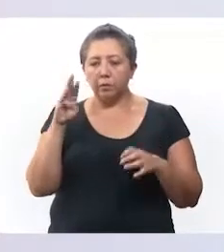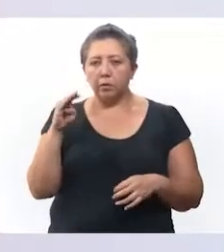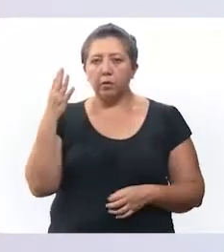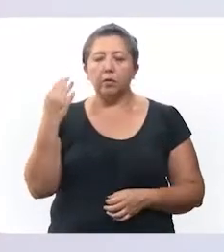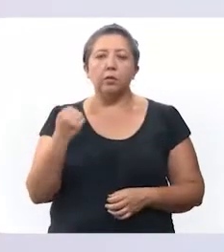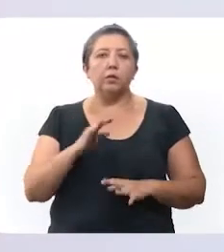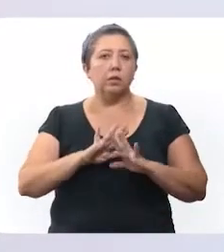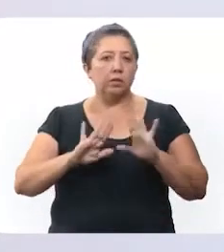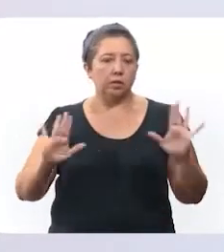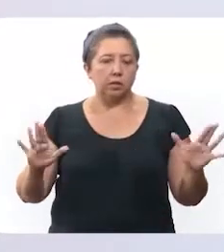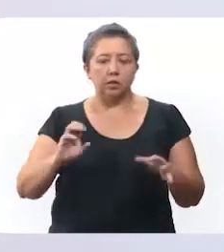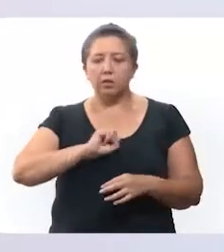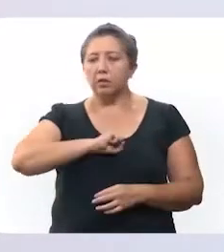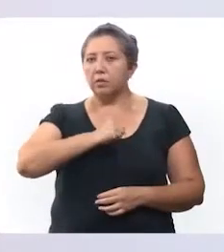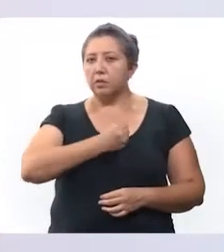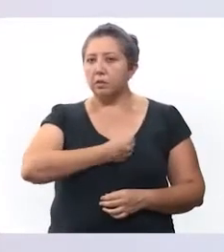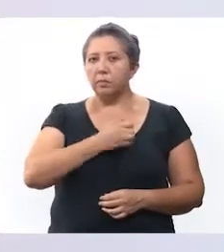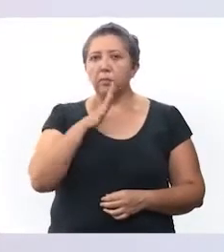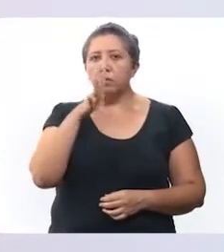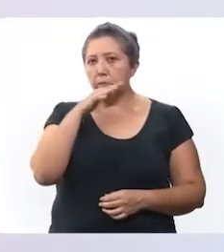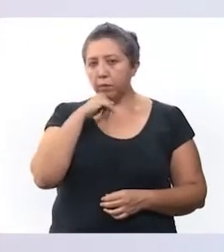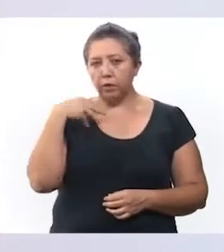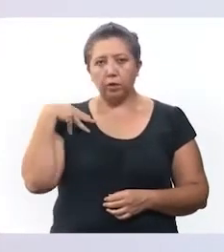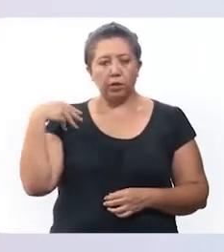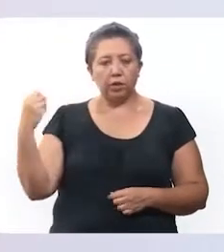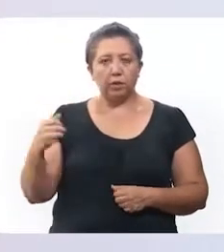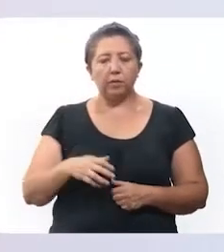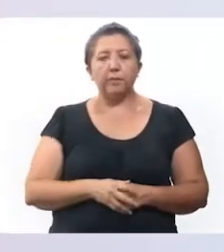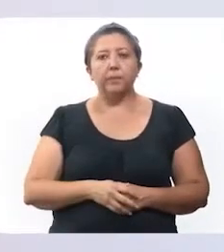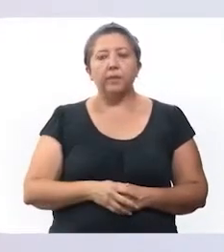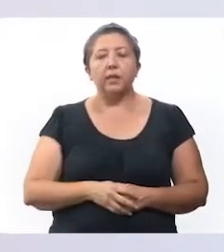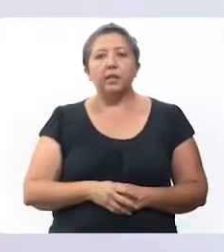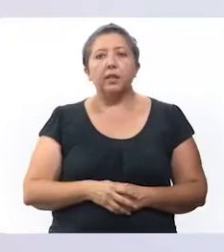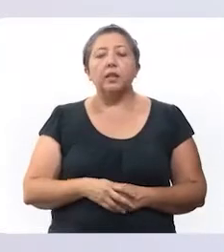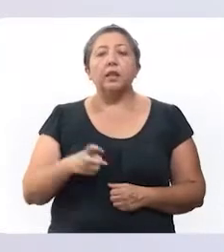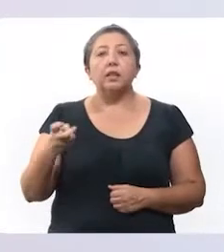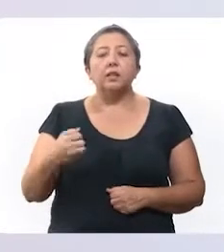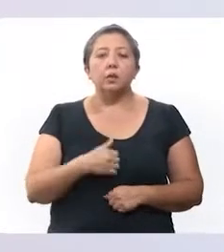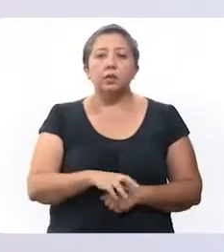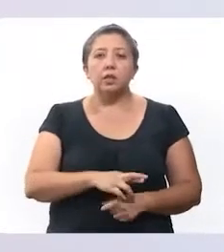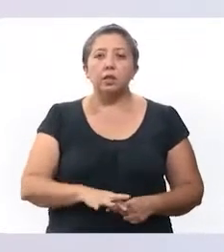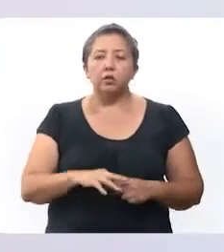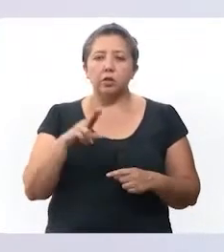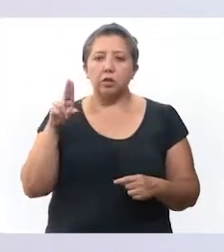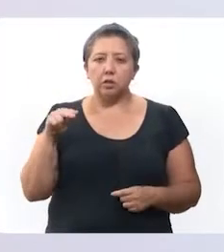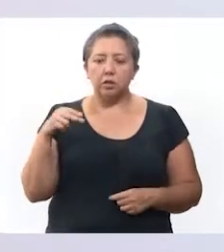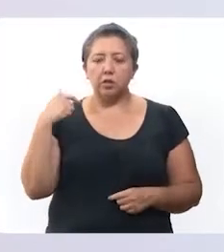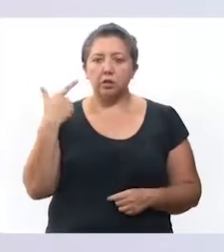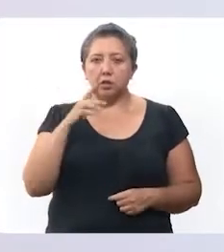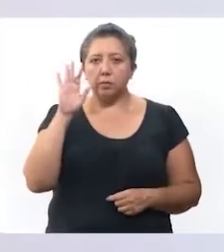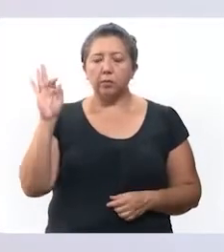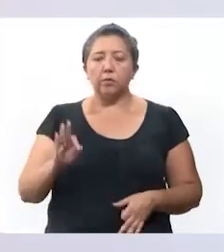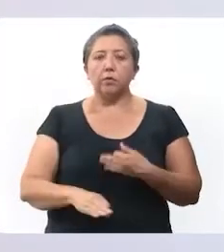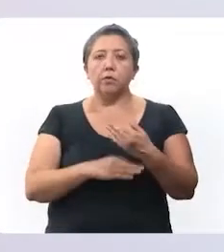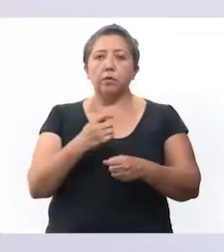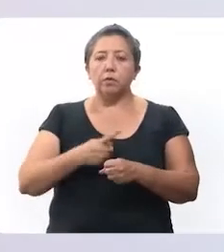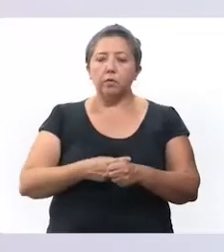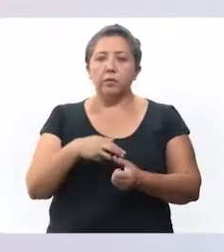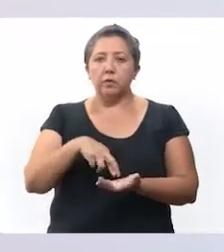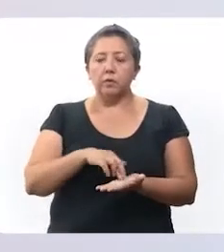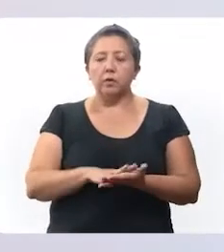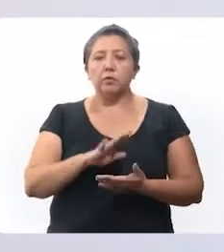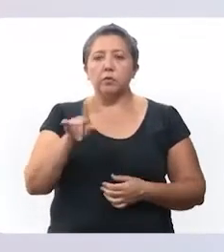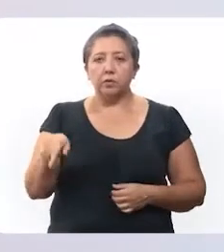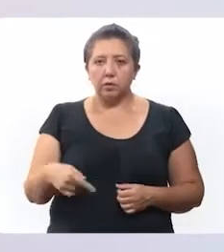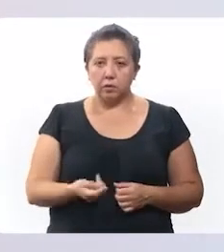51.999 pacientes ya se recuperaron, no presentan síntomas ni pueden contagiar. Esta cifra representa el 87% del total de